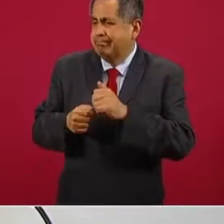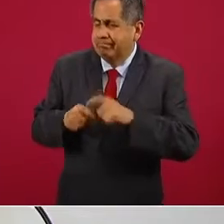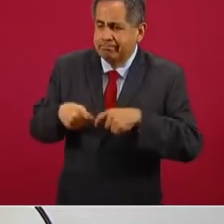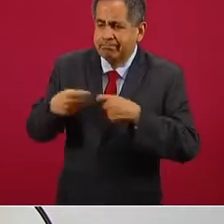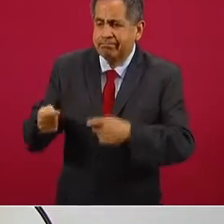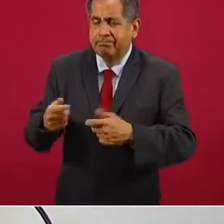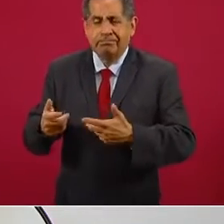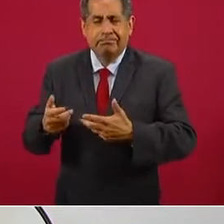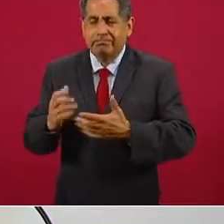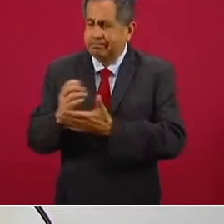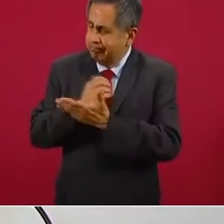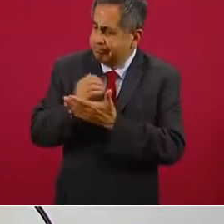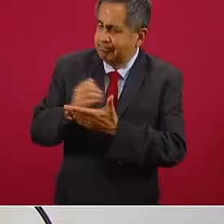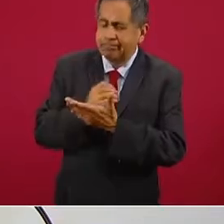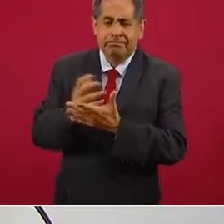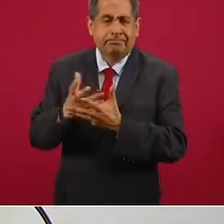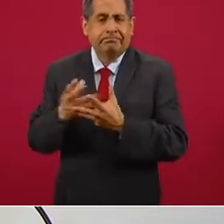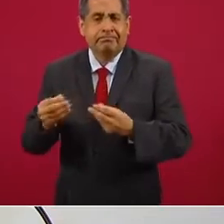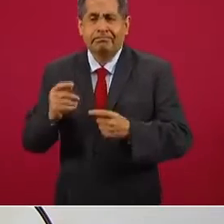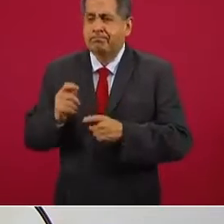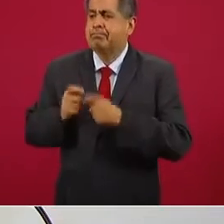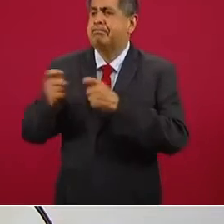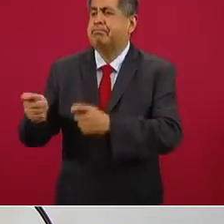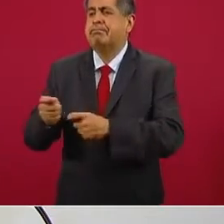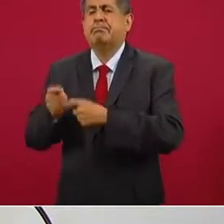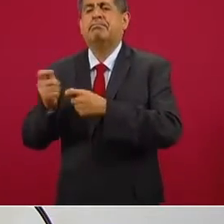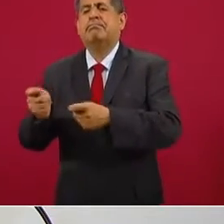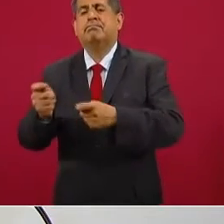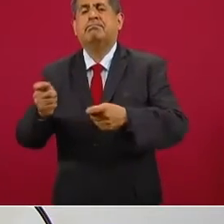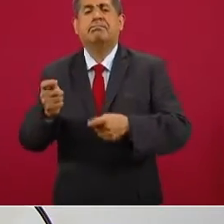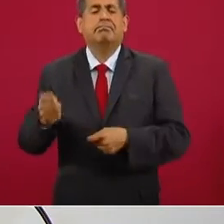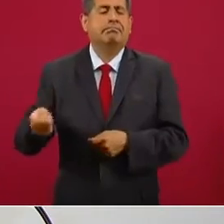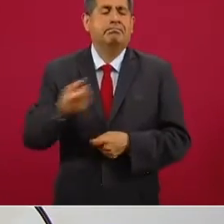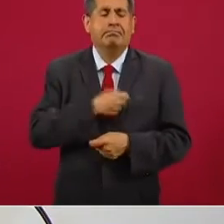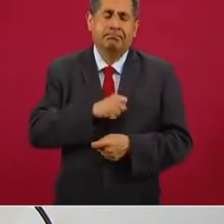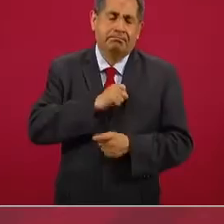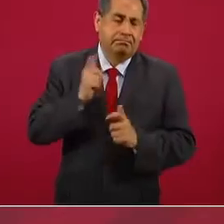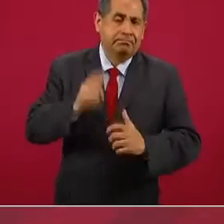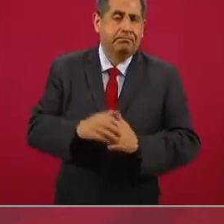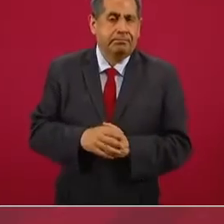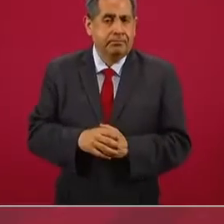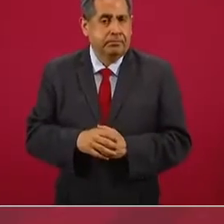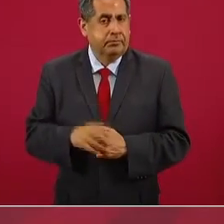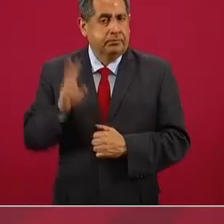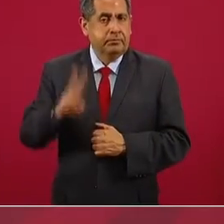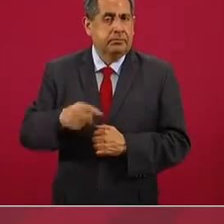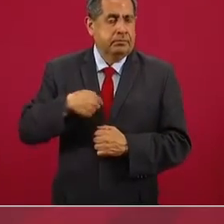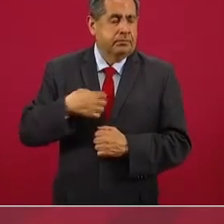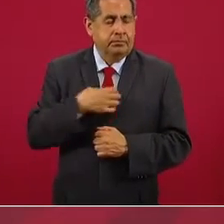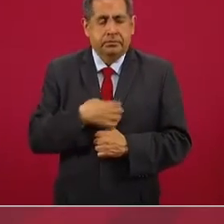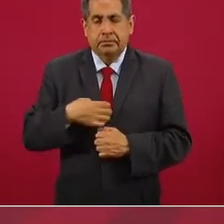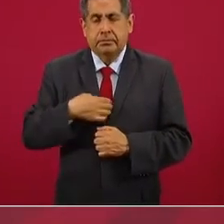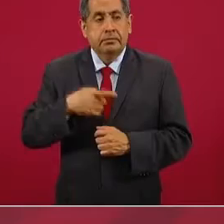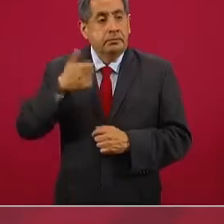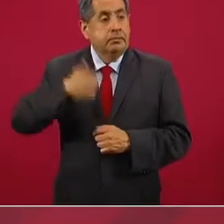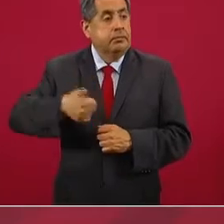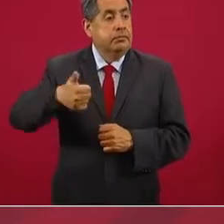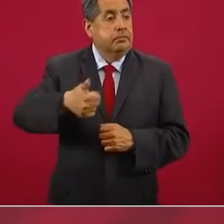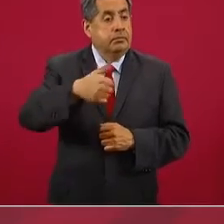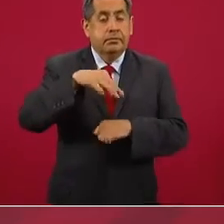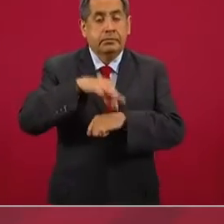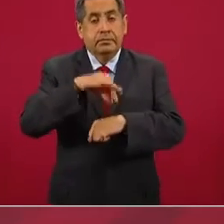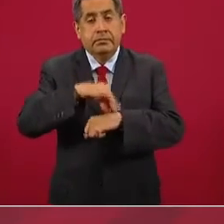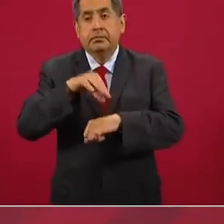cohesionar sanaciones para el otro. Me congratulo nuevamente porque cada médico en el ejercicio